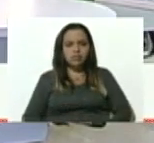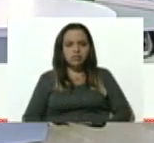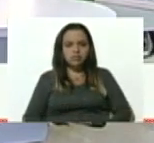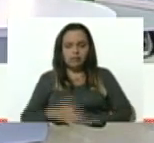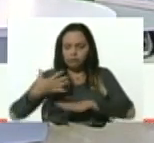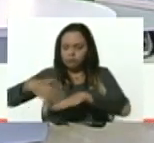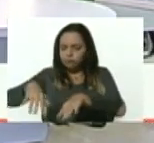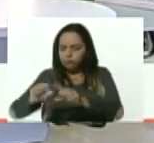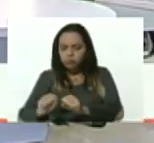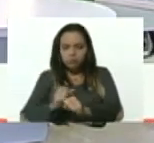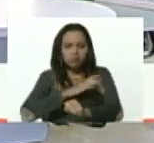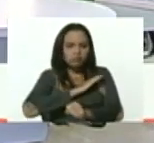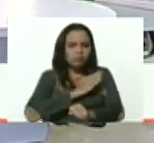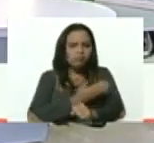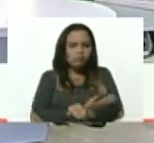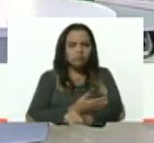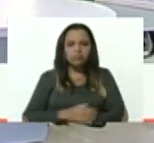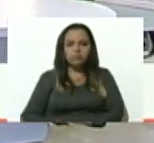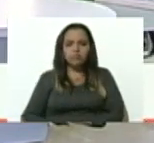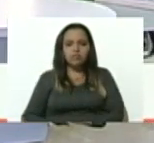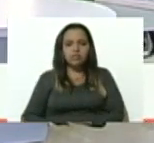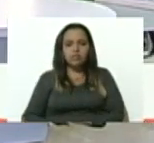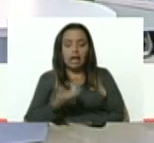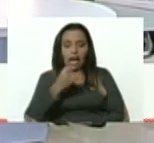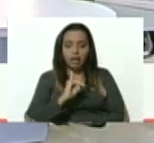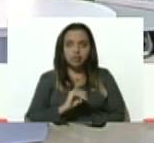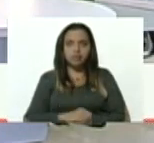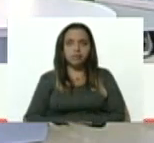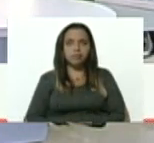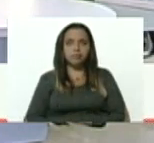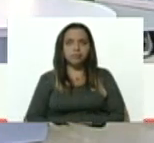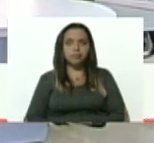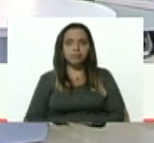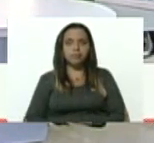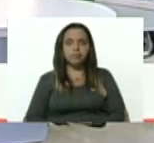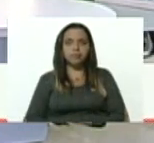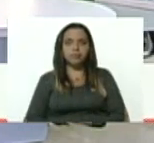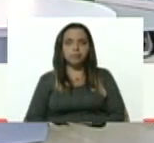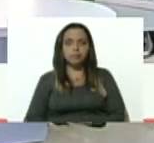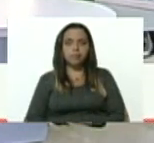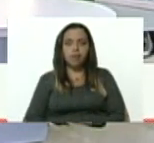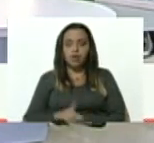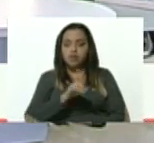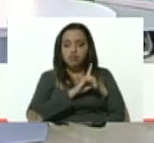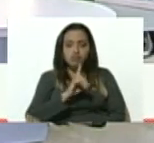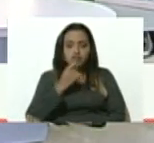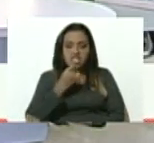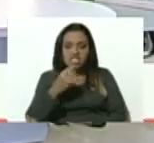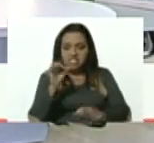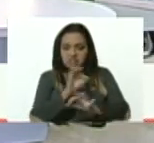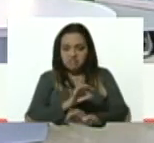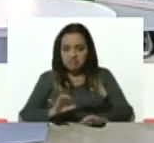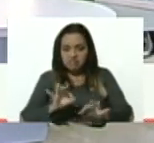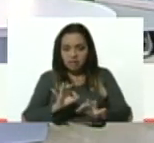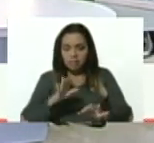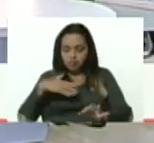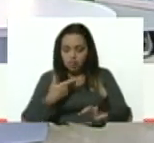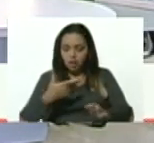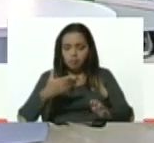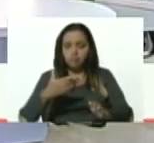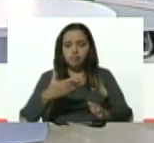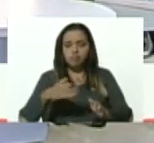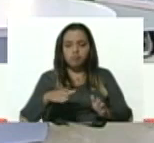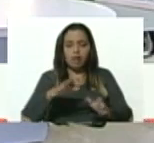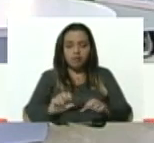salvaje, salvaje que existe, no le garantiza a nadie su derecho a la